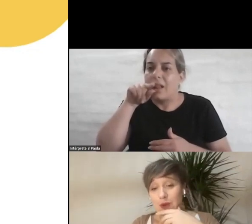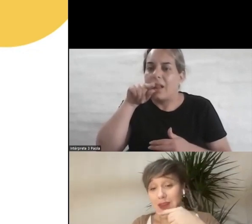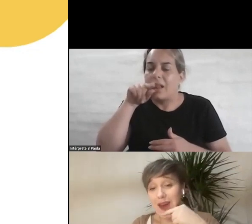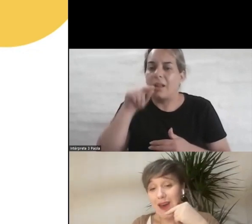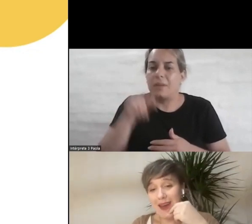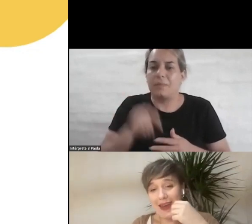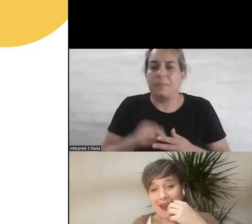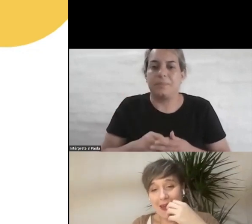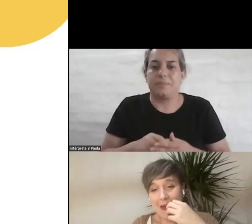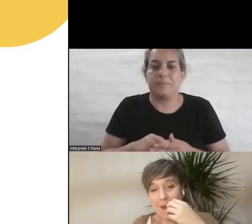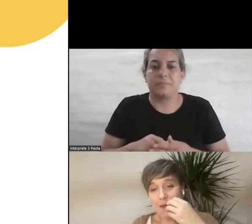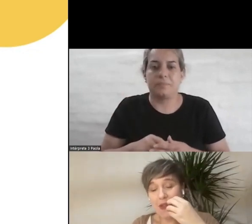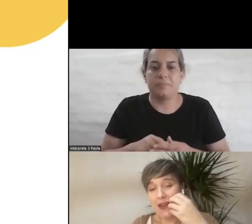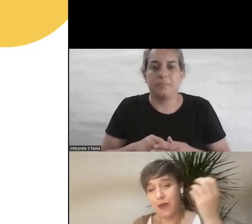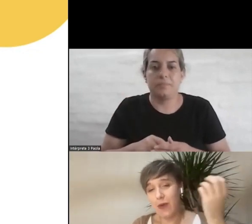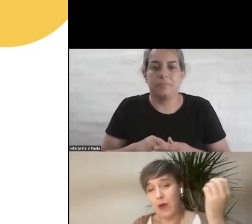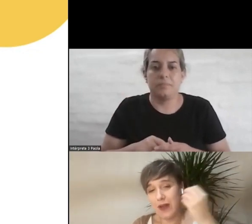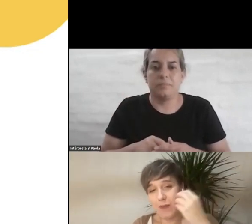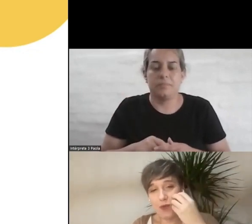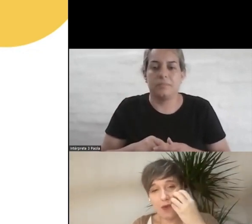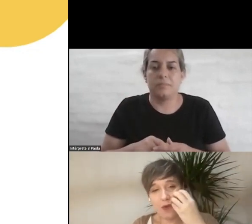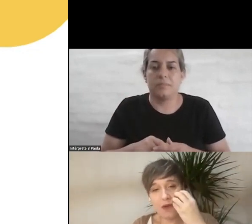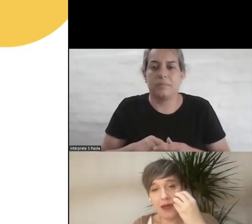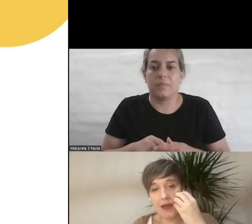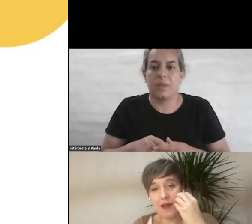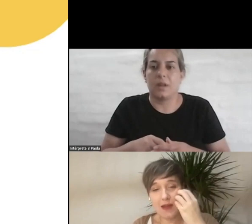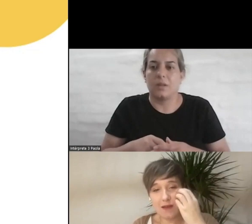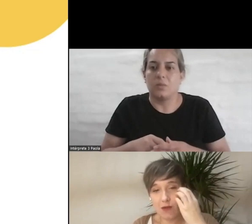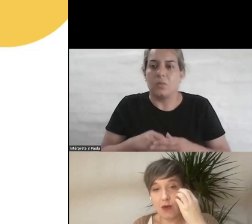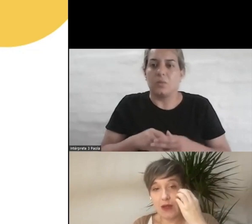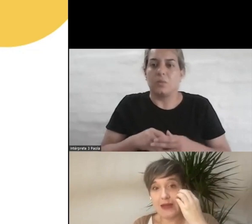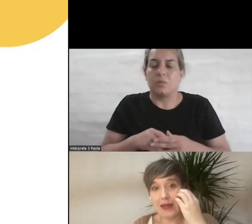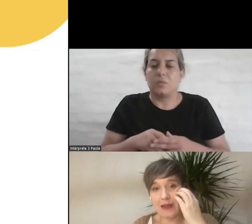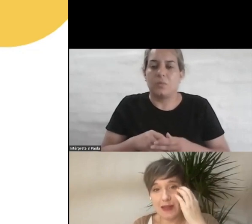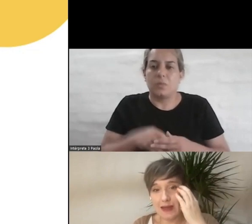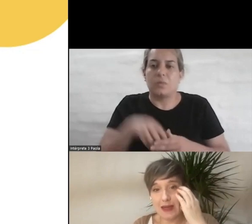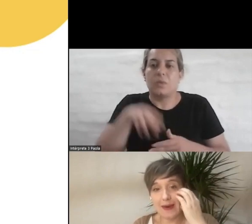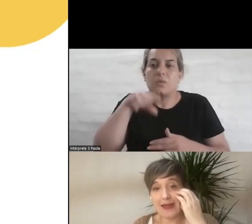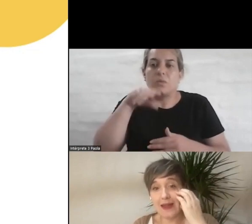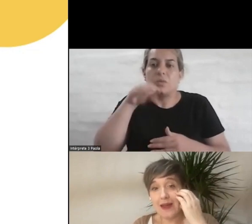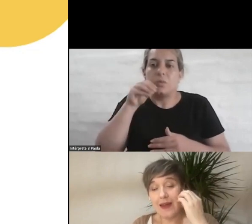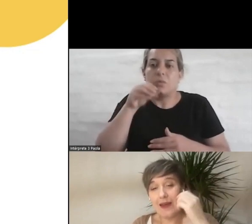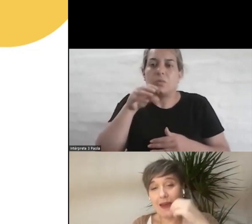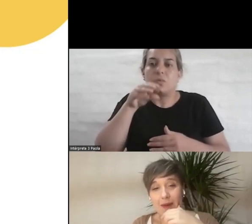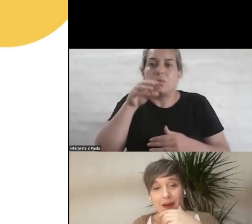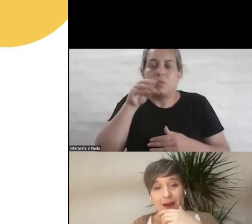esa hipotonía, la succión cuesta mucho, ¿no? Yo creo que de las características que